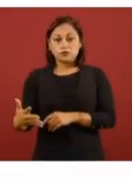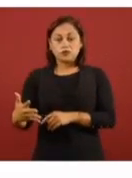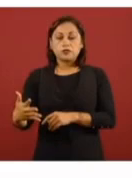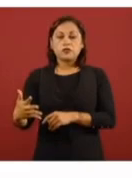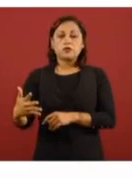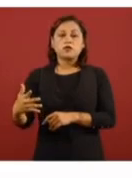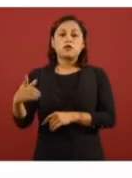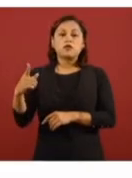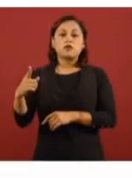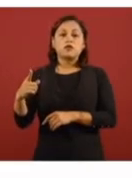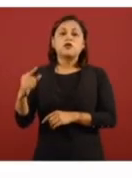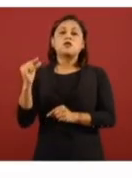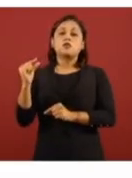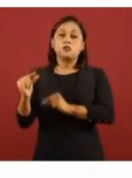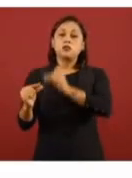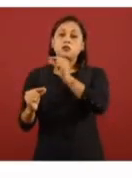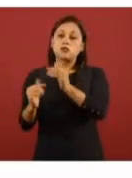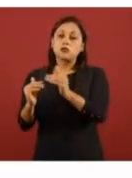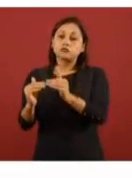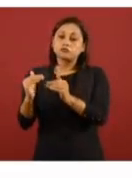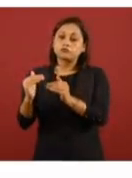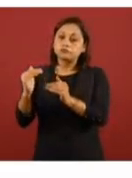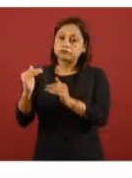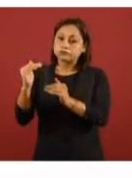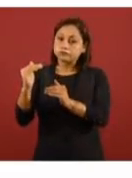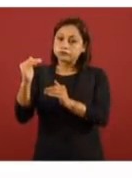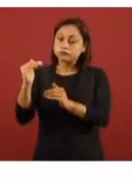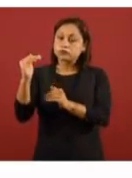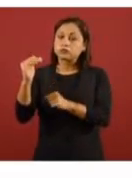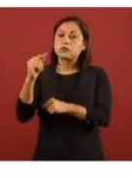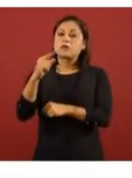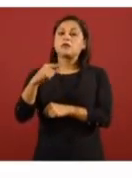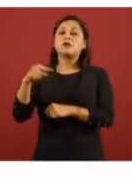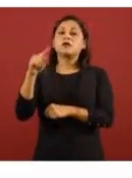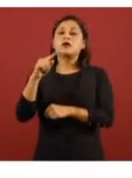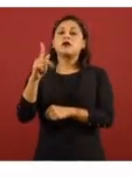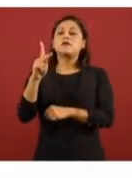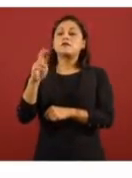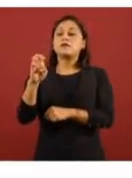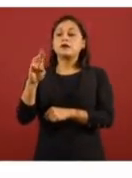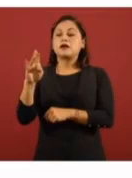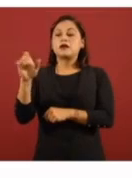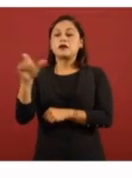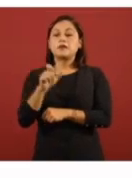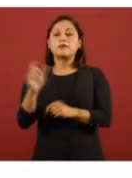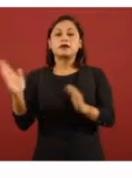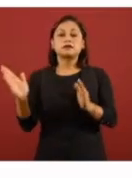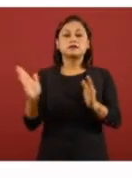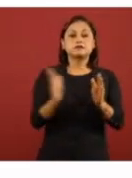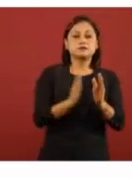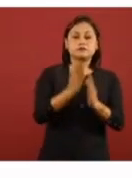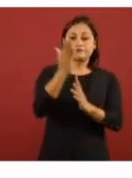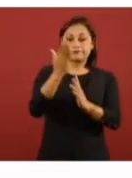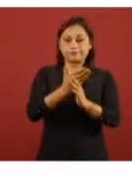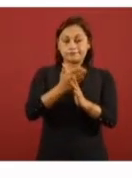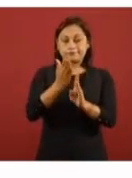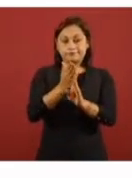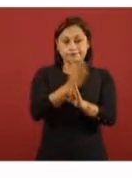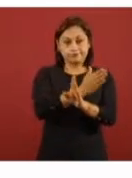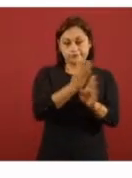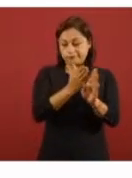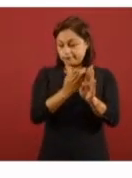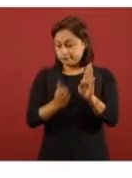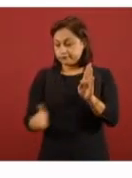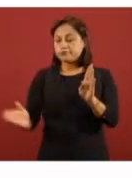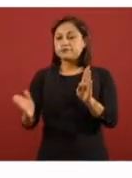subiendo paulatinamente sus precios, lo cual ha empujado a Pemex del medio de la tabla hacia abajo, mientras que los